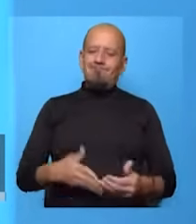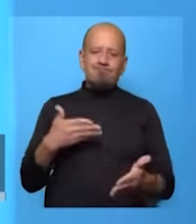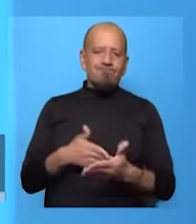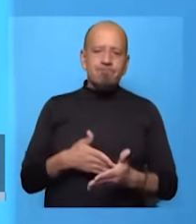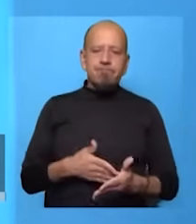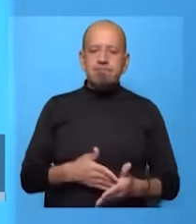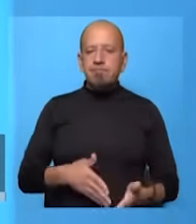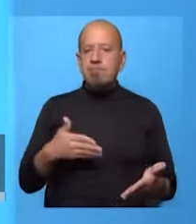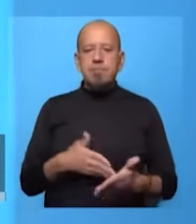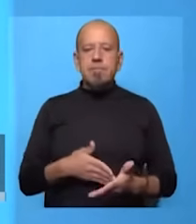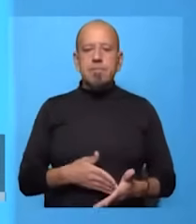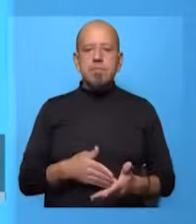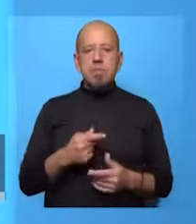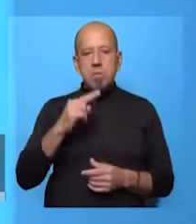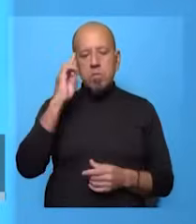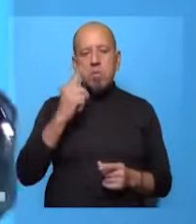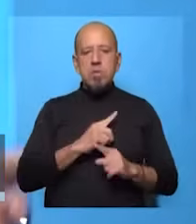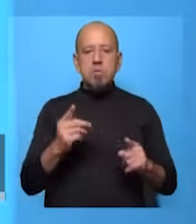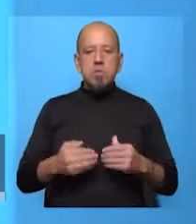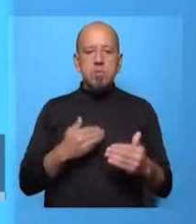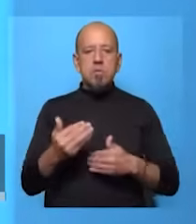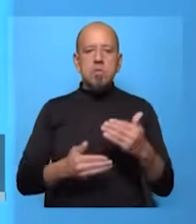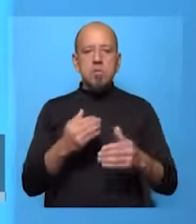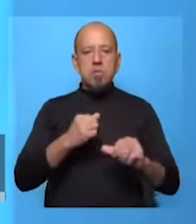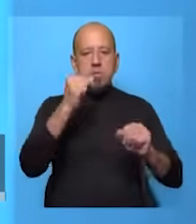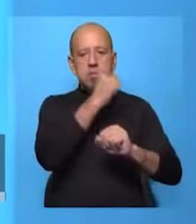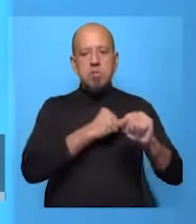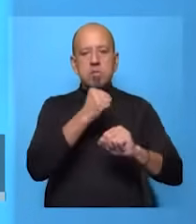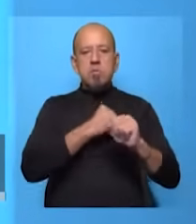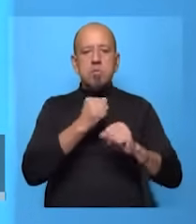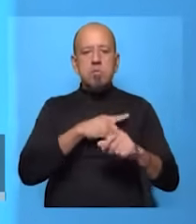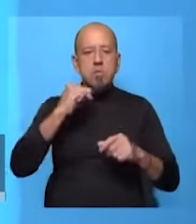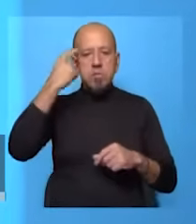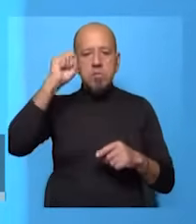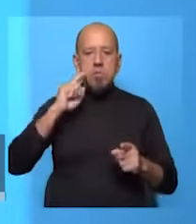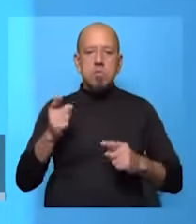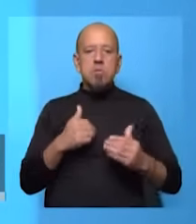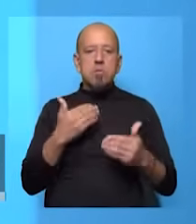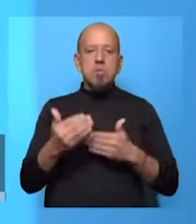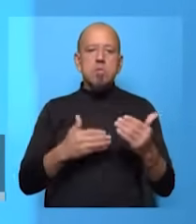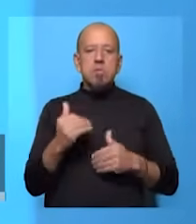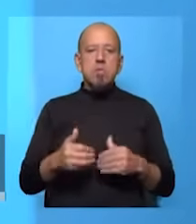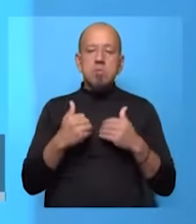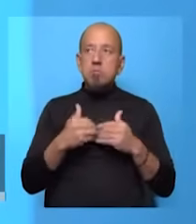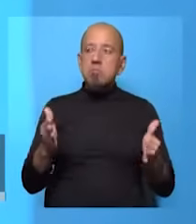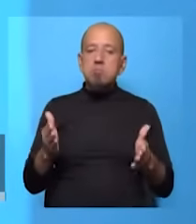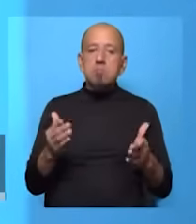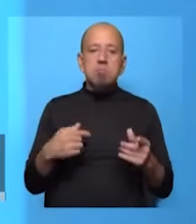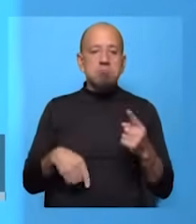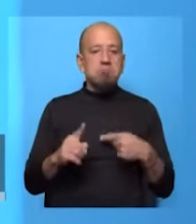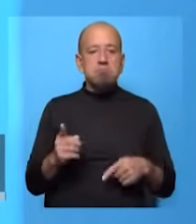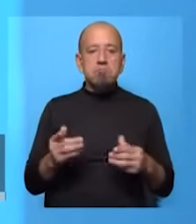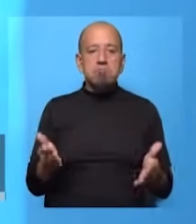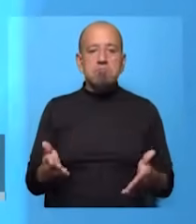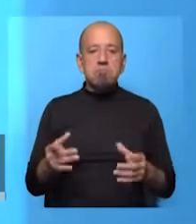enterrados el Uruguay no ha avanzado no ha avanzado en términos tecnológicos no ha avanzado en Innovación no ha avanzado en apertura de Mercado no no estamos